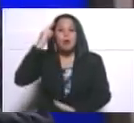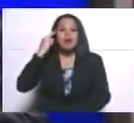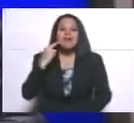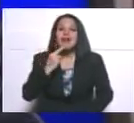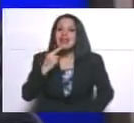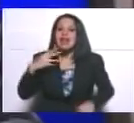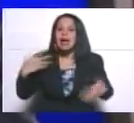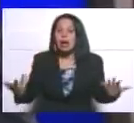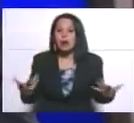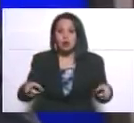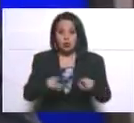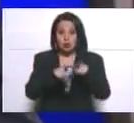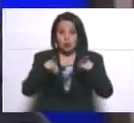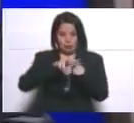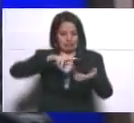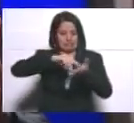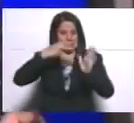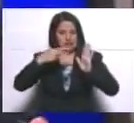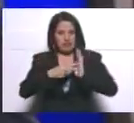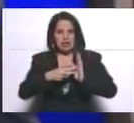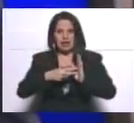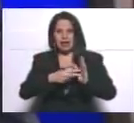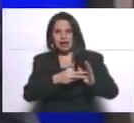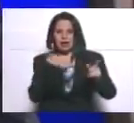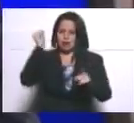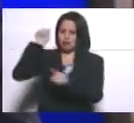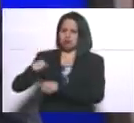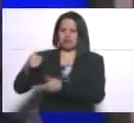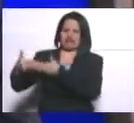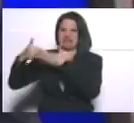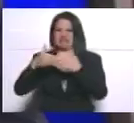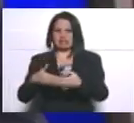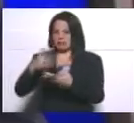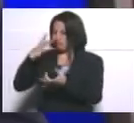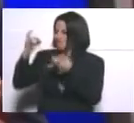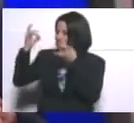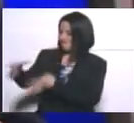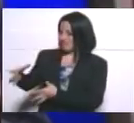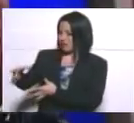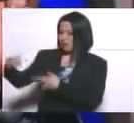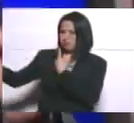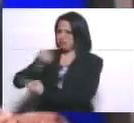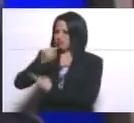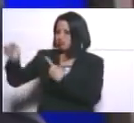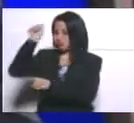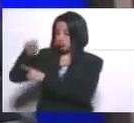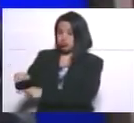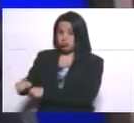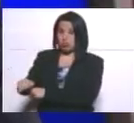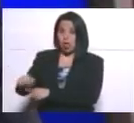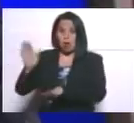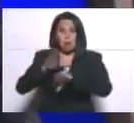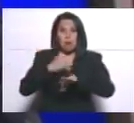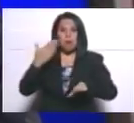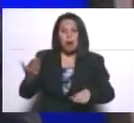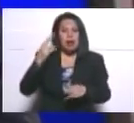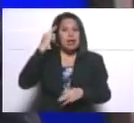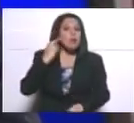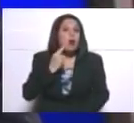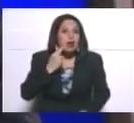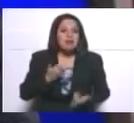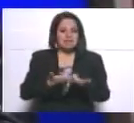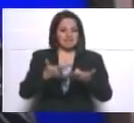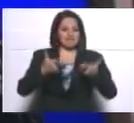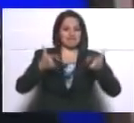inmediatamente nos estamos definiendo también como antiimperialistas. Nuestro padre libertador fue precursor del antiimperialismo